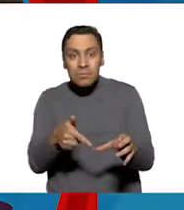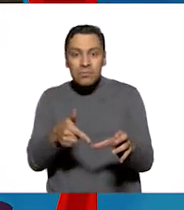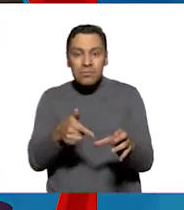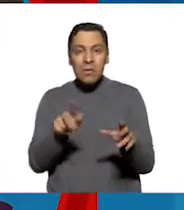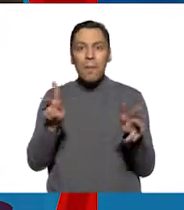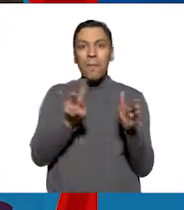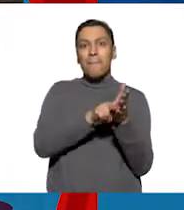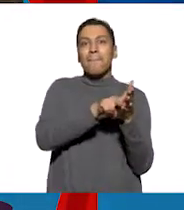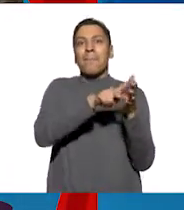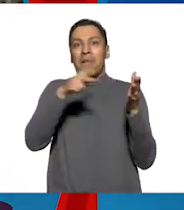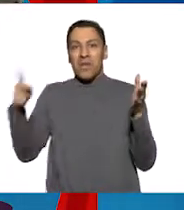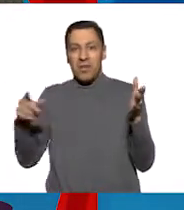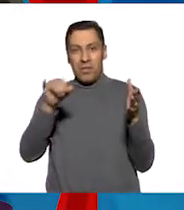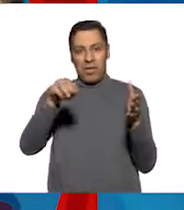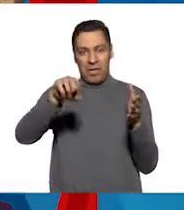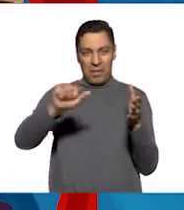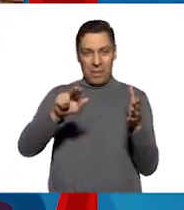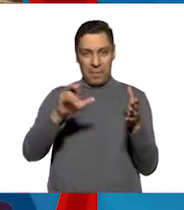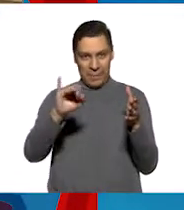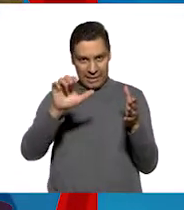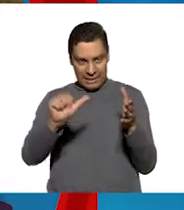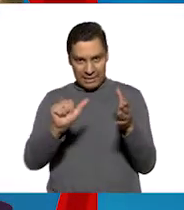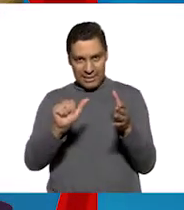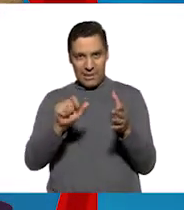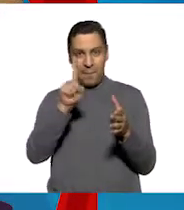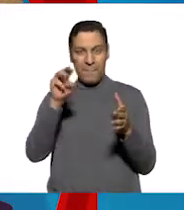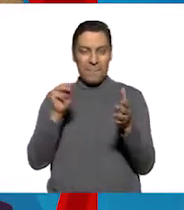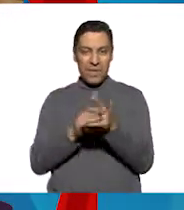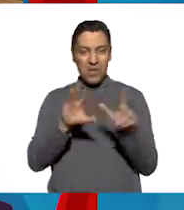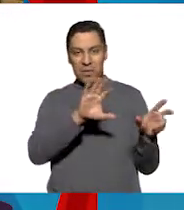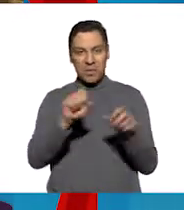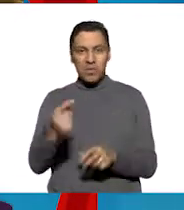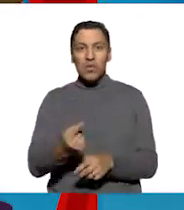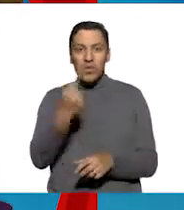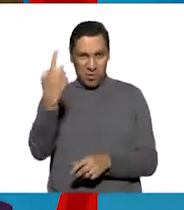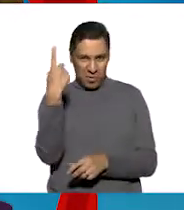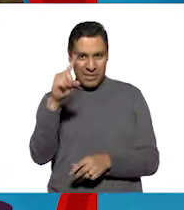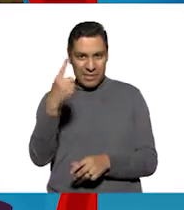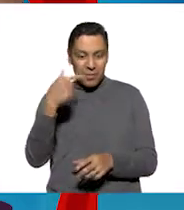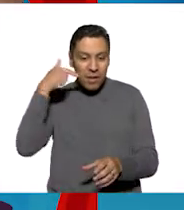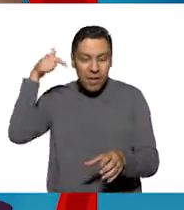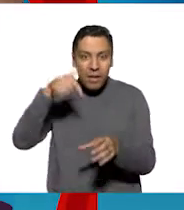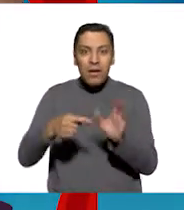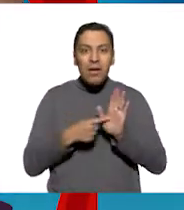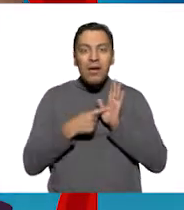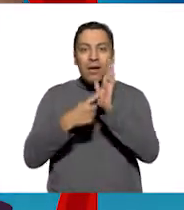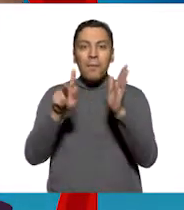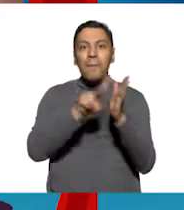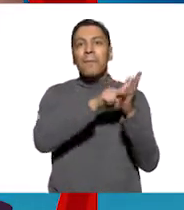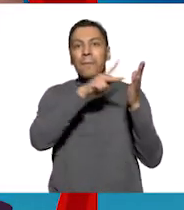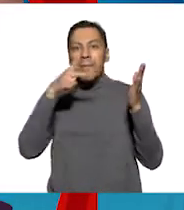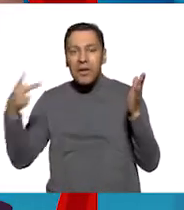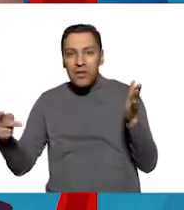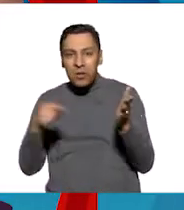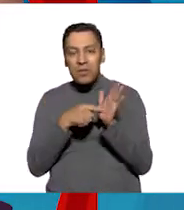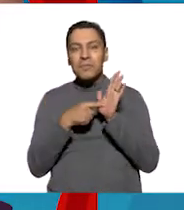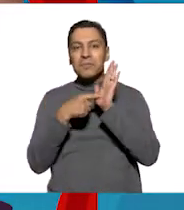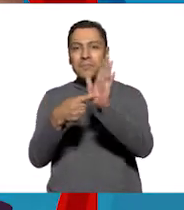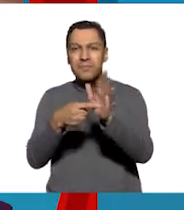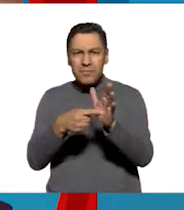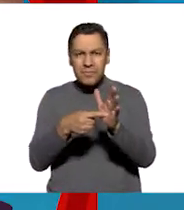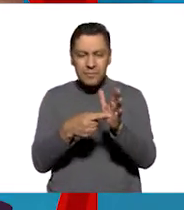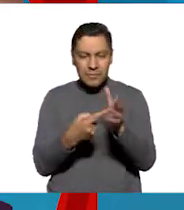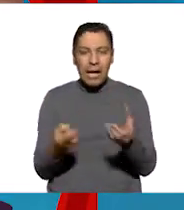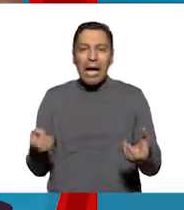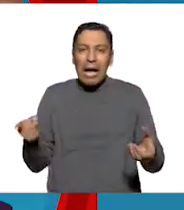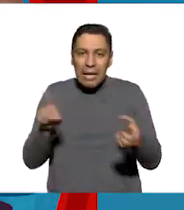periódico El Imparcial, en 1901, en diciembre, que fue encontrada la pieza cubierta de pigmento. Nosotros la vemos como